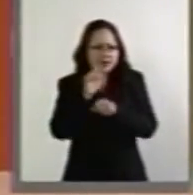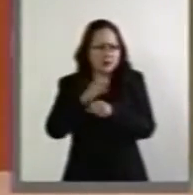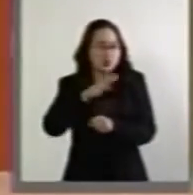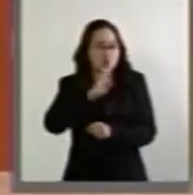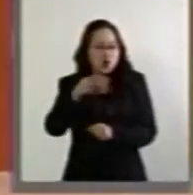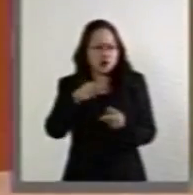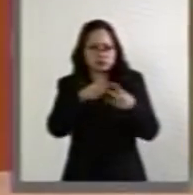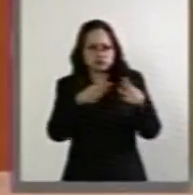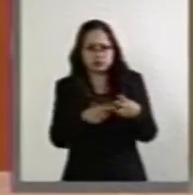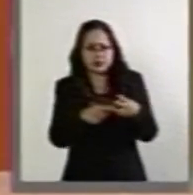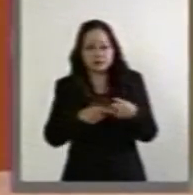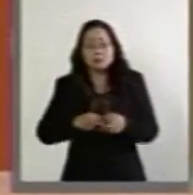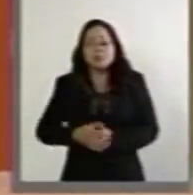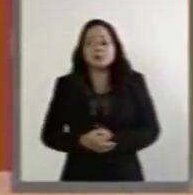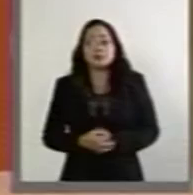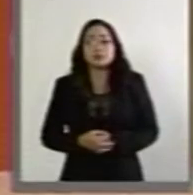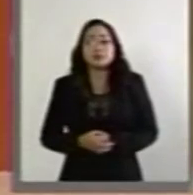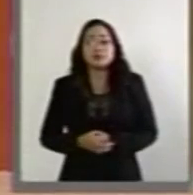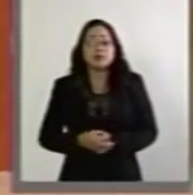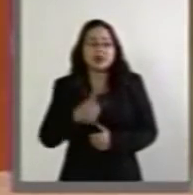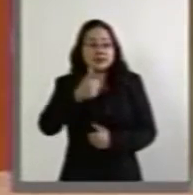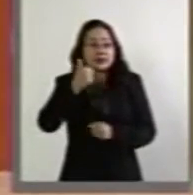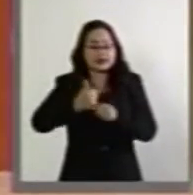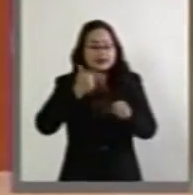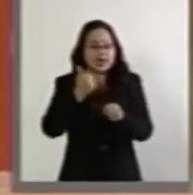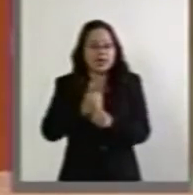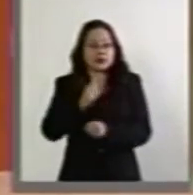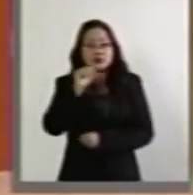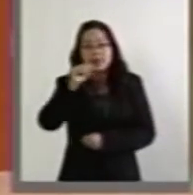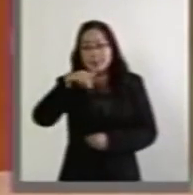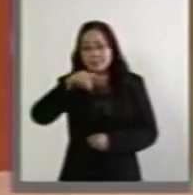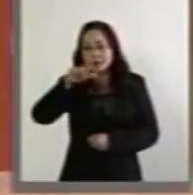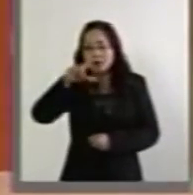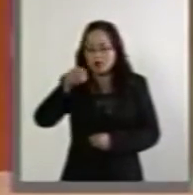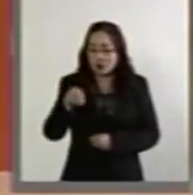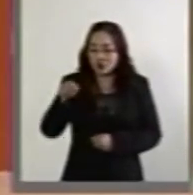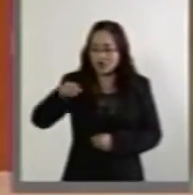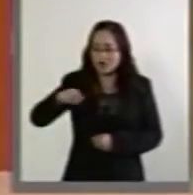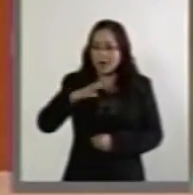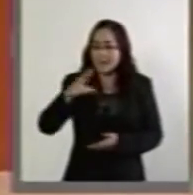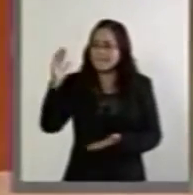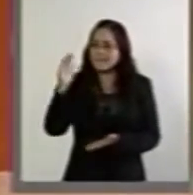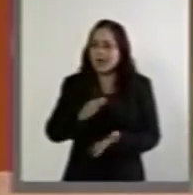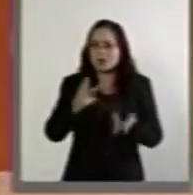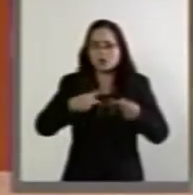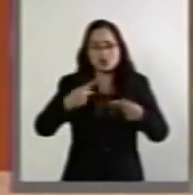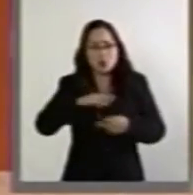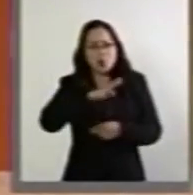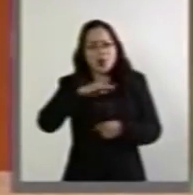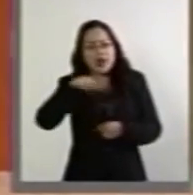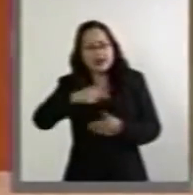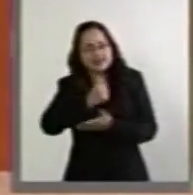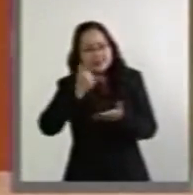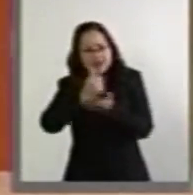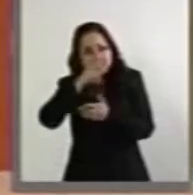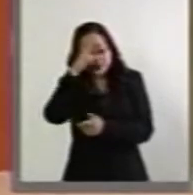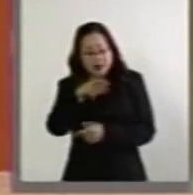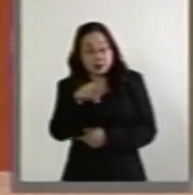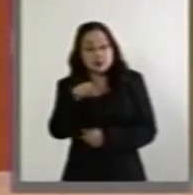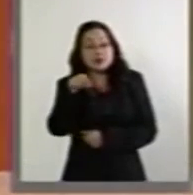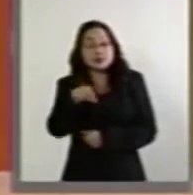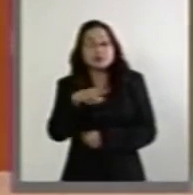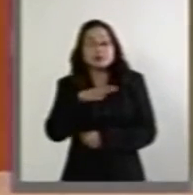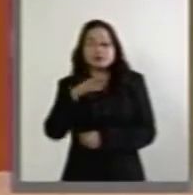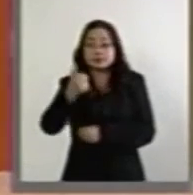Pero mientras que en 6 años López Obrador disminuyó la tasa de homicidios en la ciudad, en